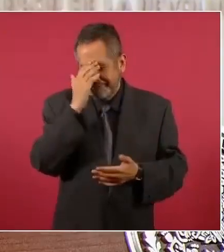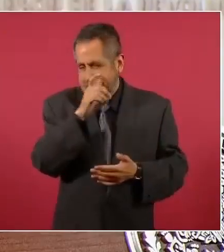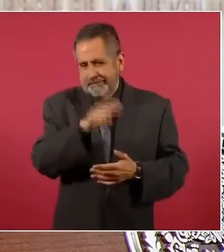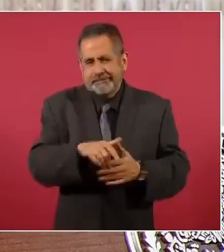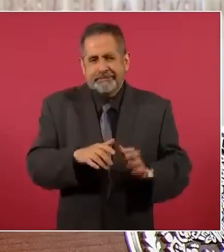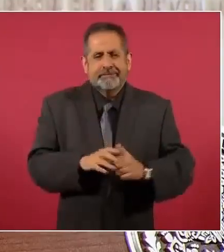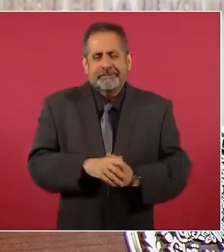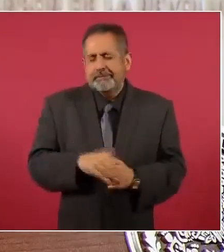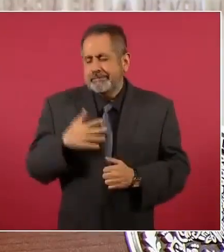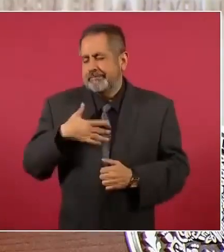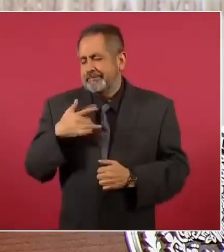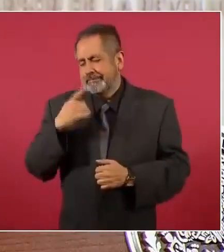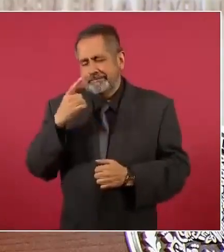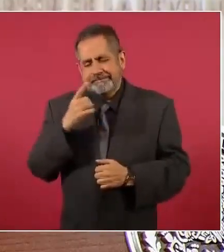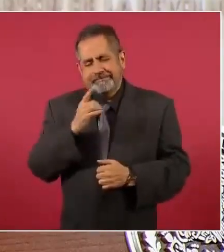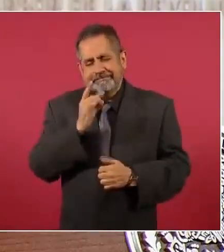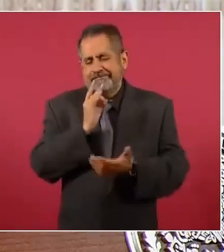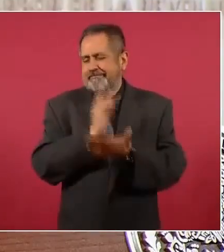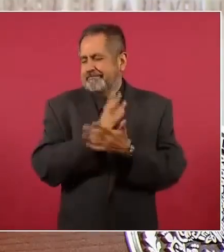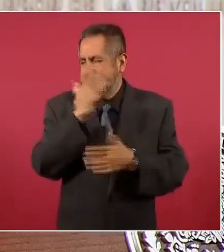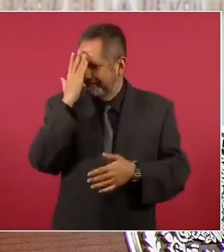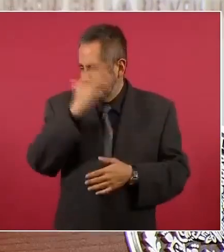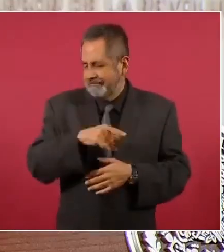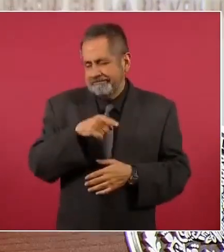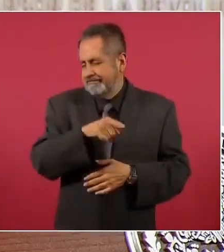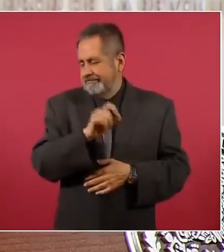Ya uno sabe.